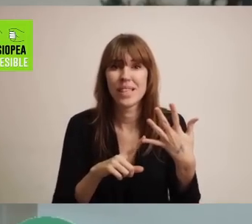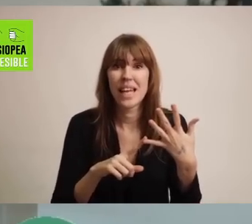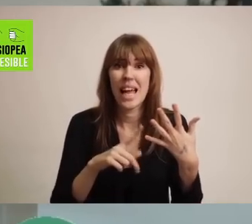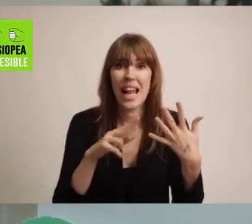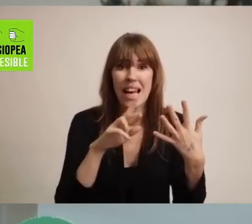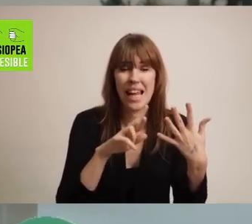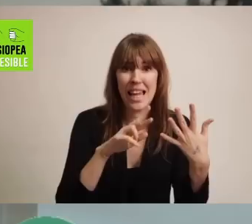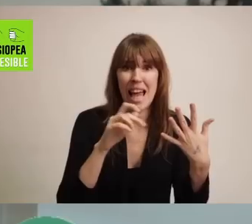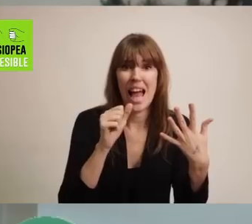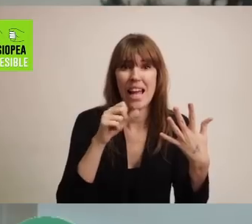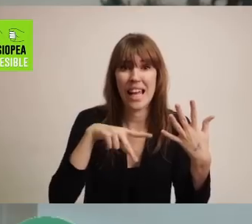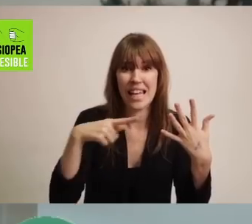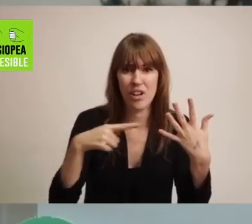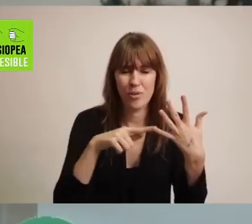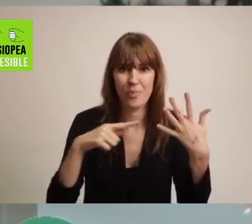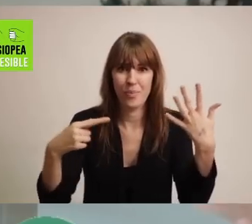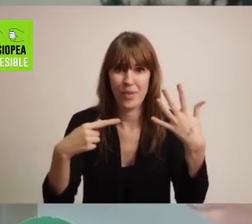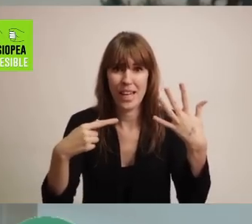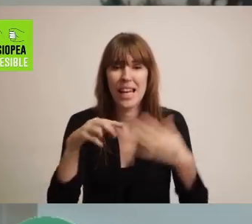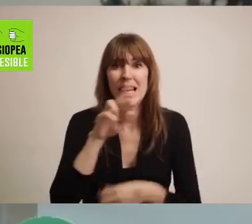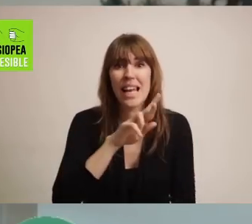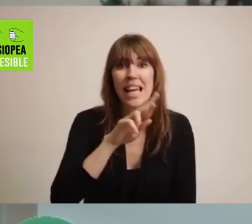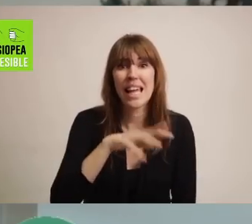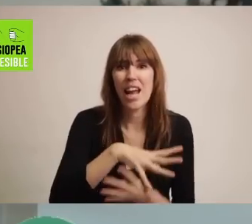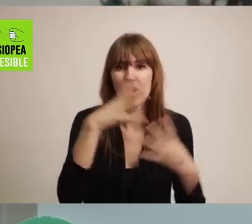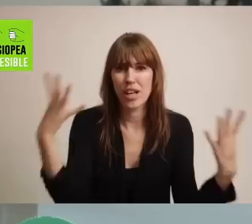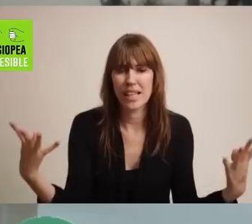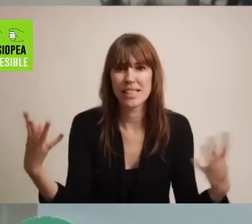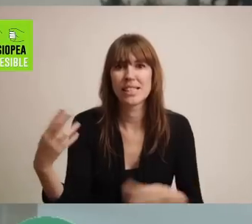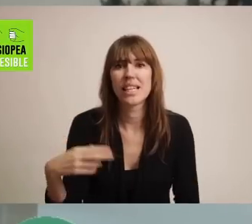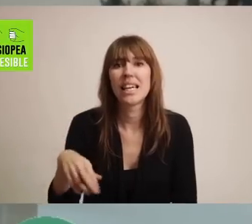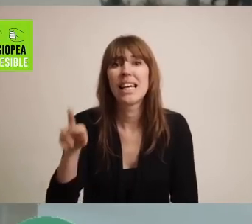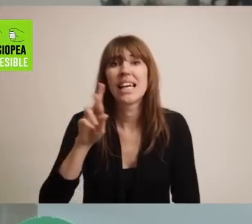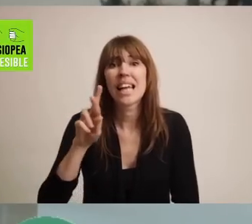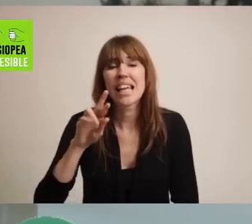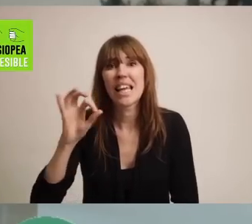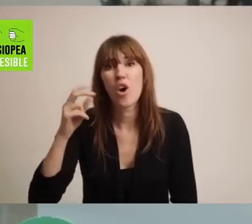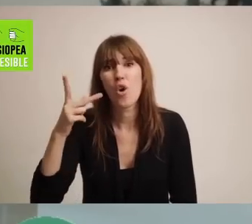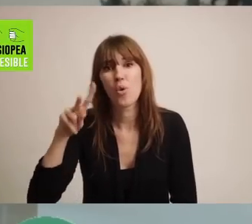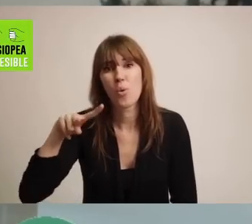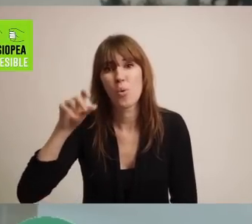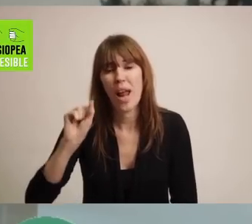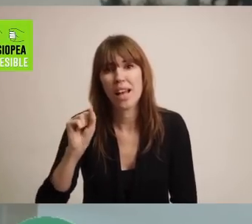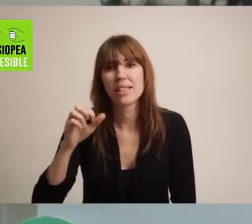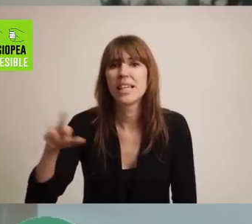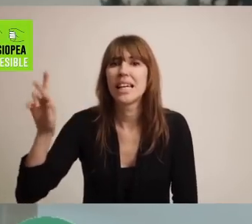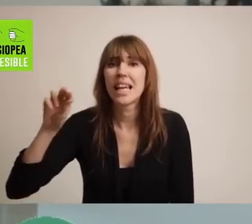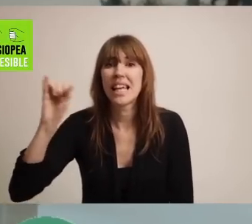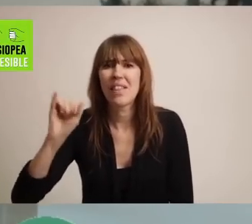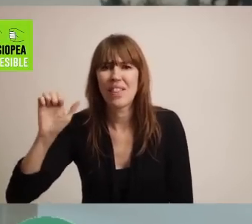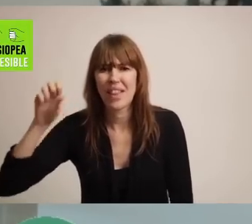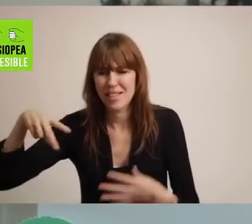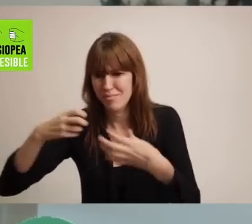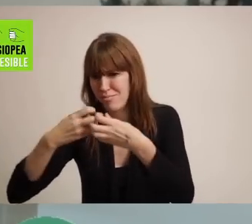el Reiki andino o arcoíris, el Reiki Okuna, como os digo, el Reiki Zen.